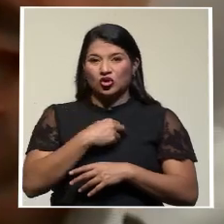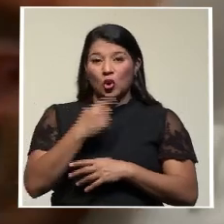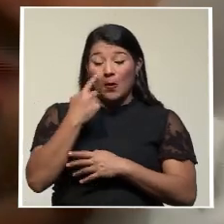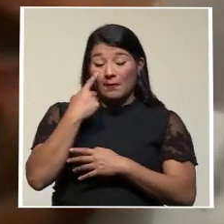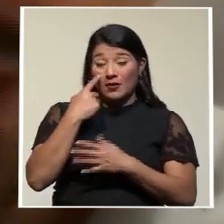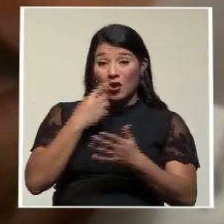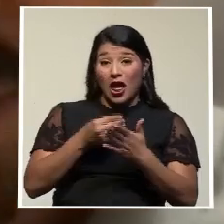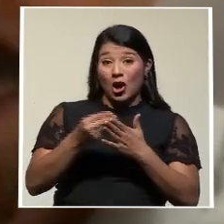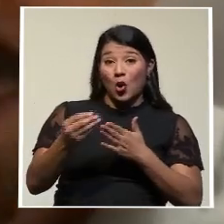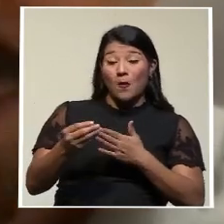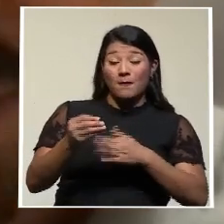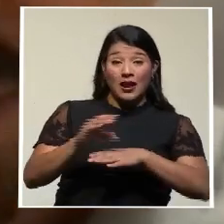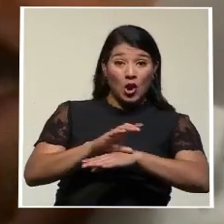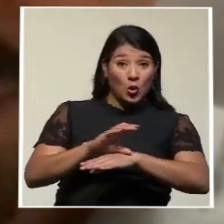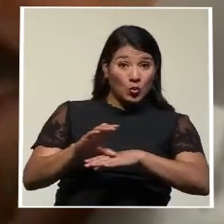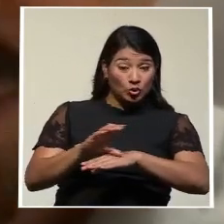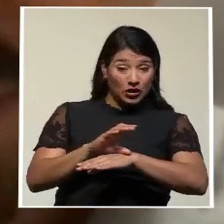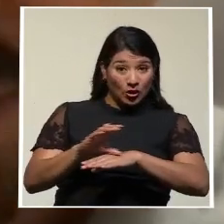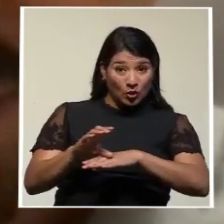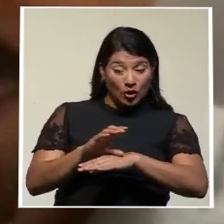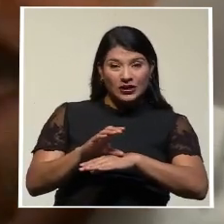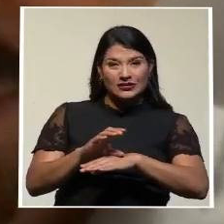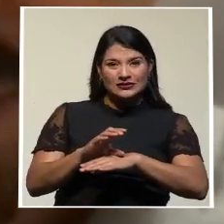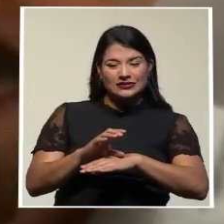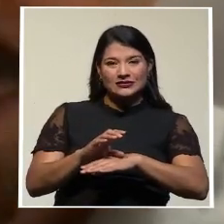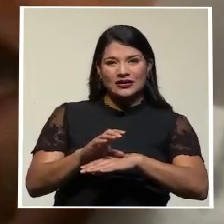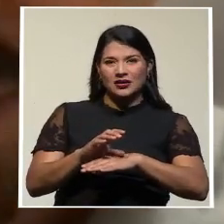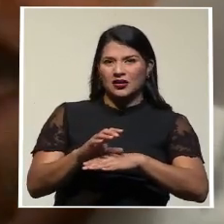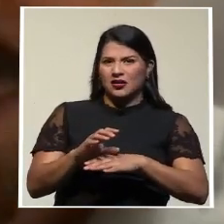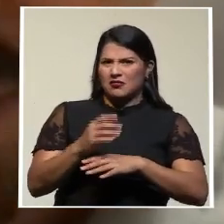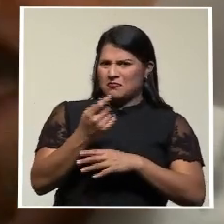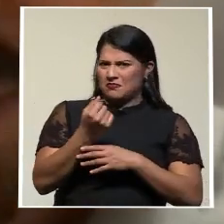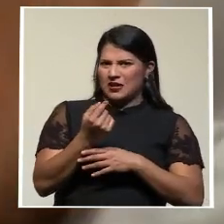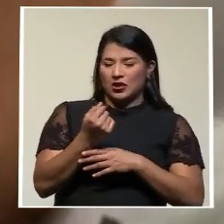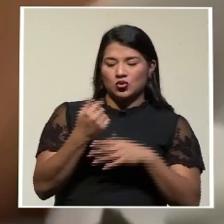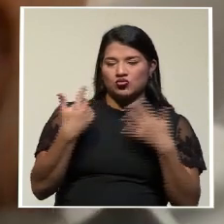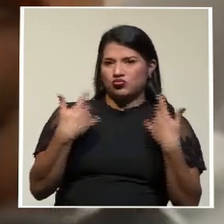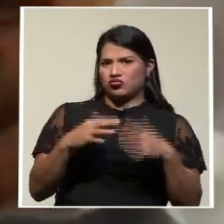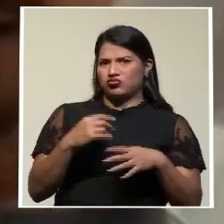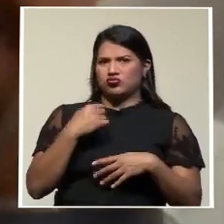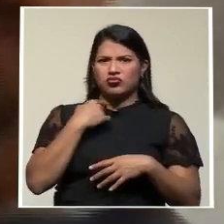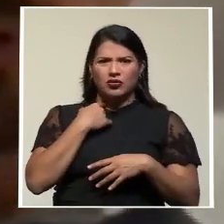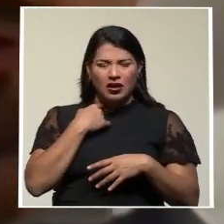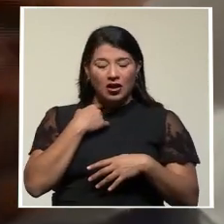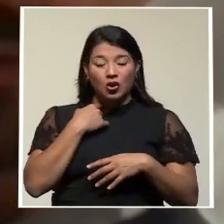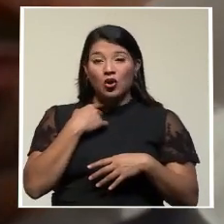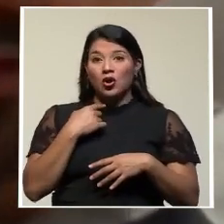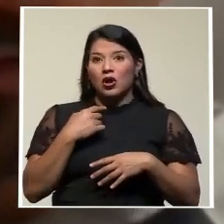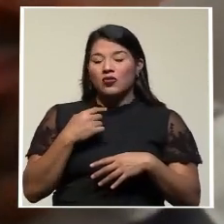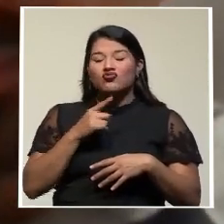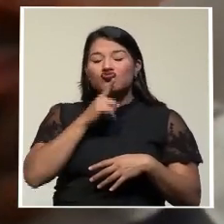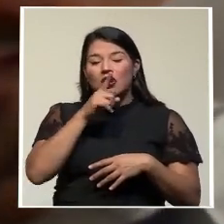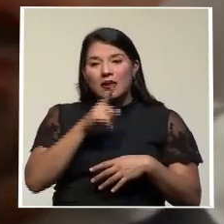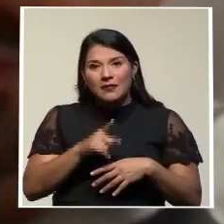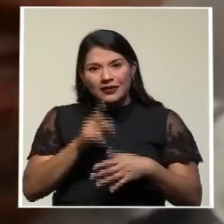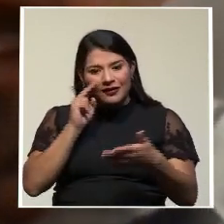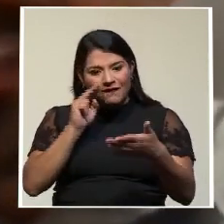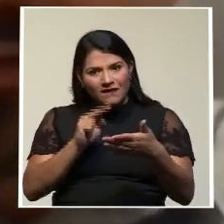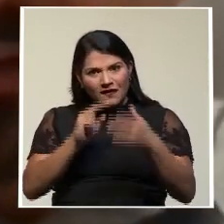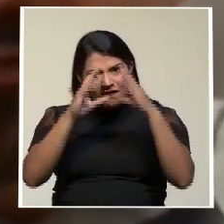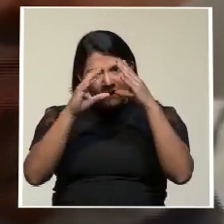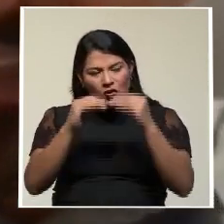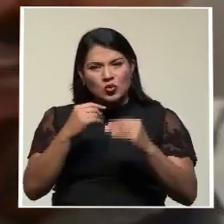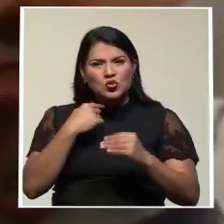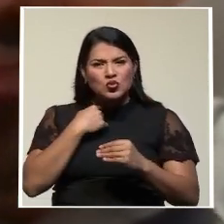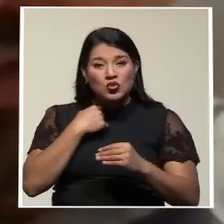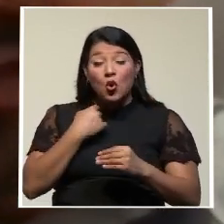compra de computadoras sobre costos increíbles. Ernesto, los datos son espeluznantes. Una licitación